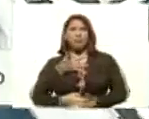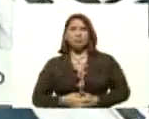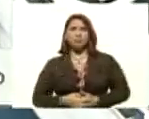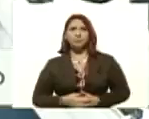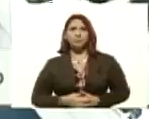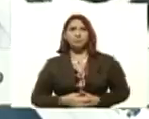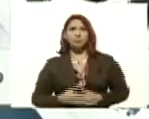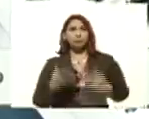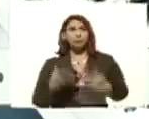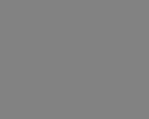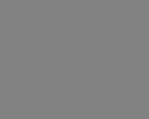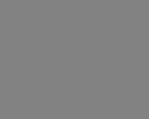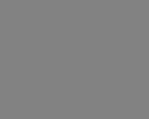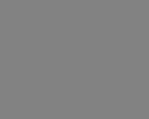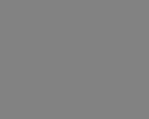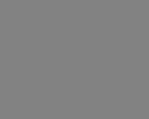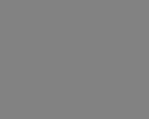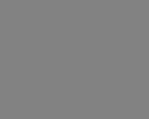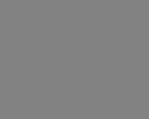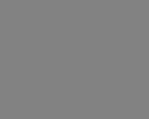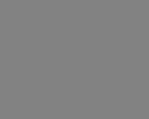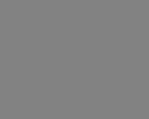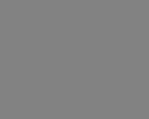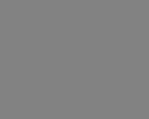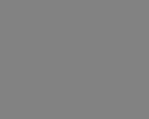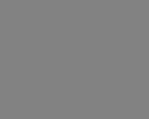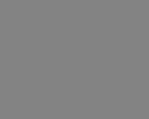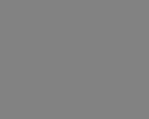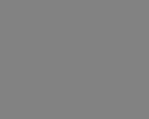Son muchas, muchas